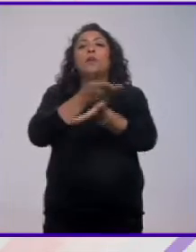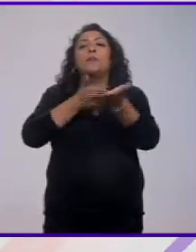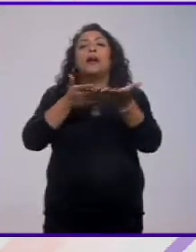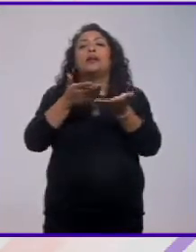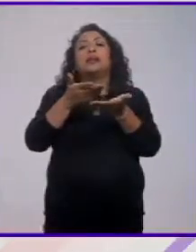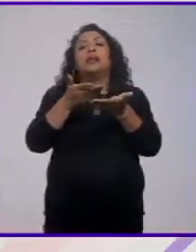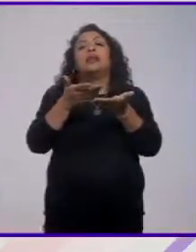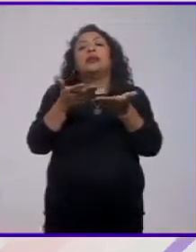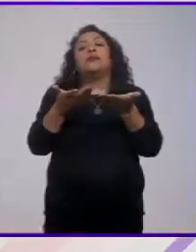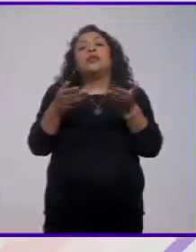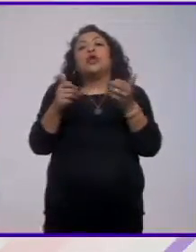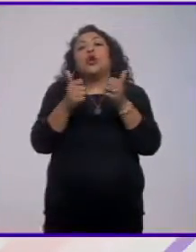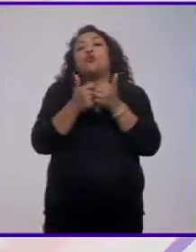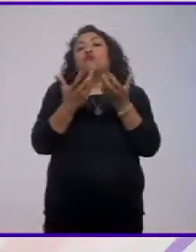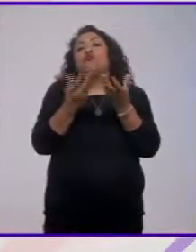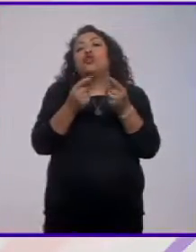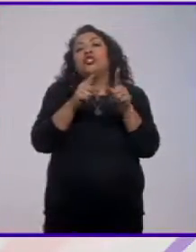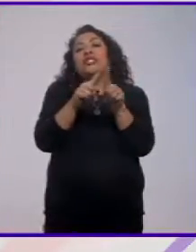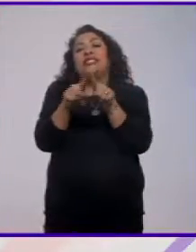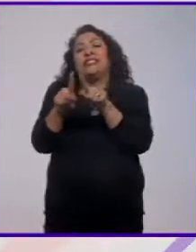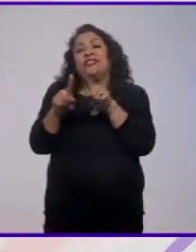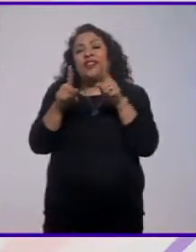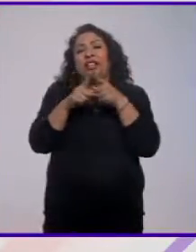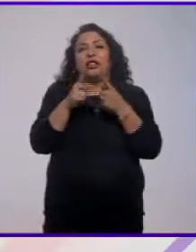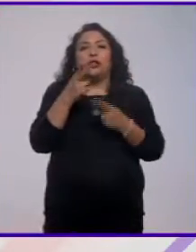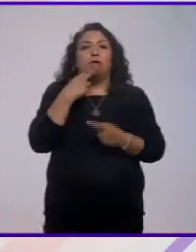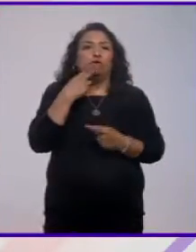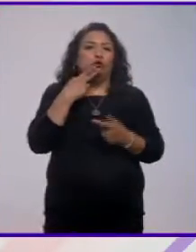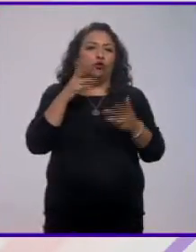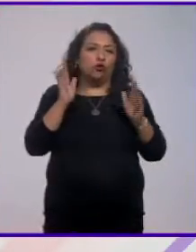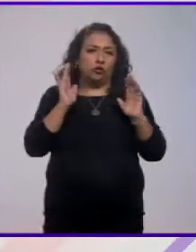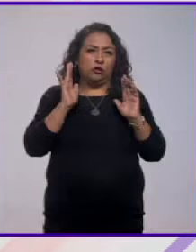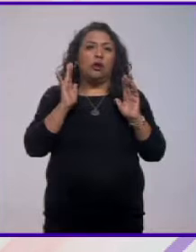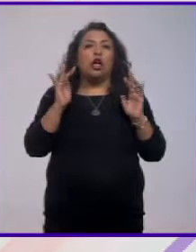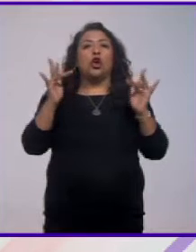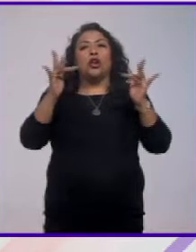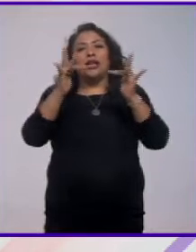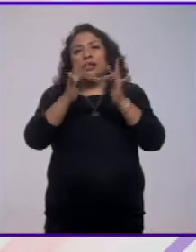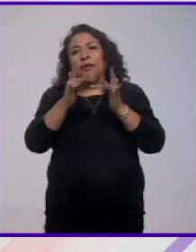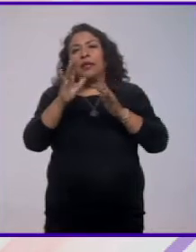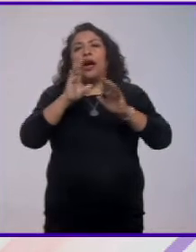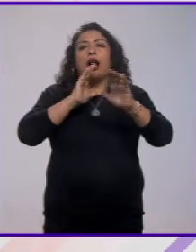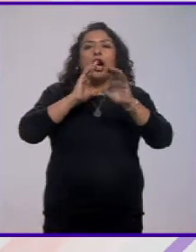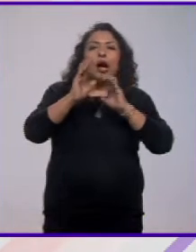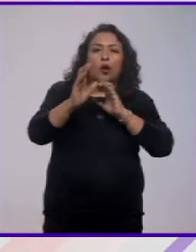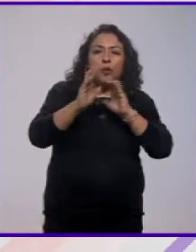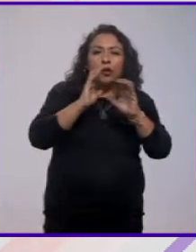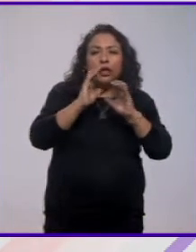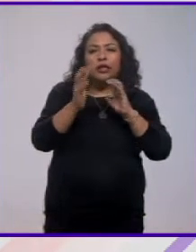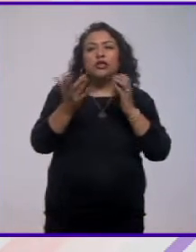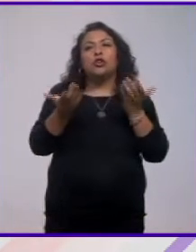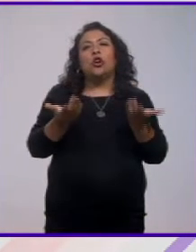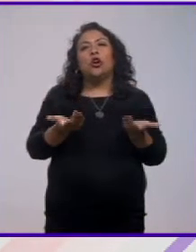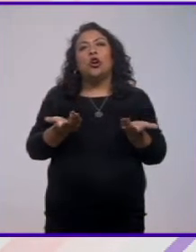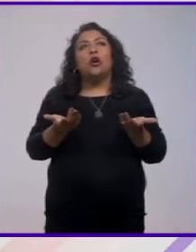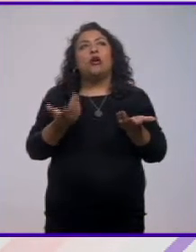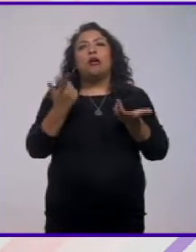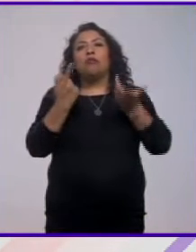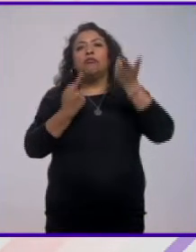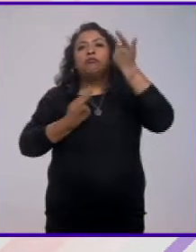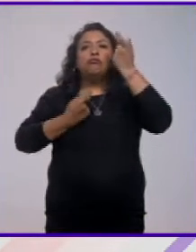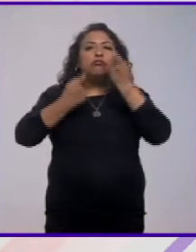pastel con muchas otras funcionalidades, ¿no? La conectividad, la comunicación, los